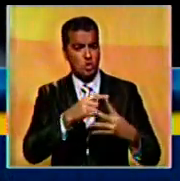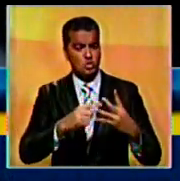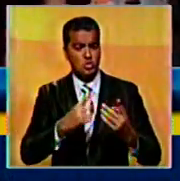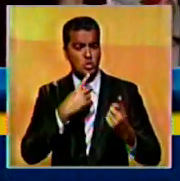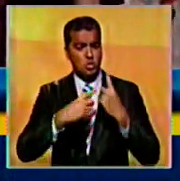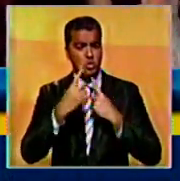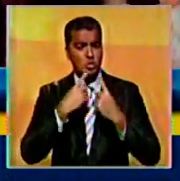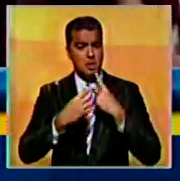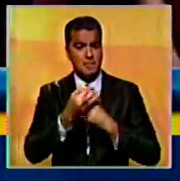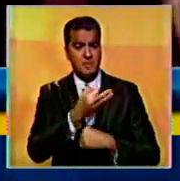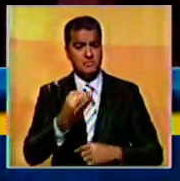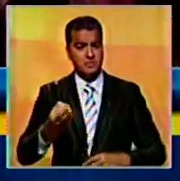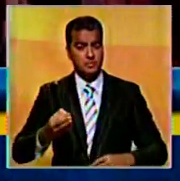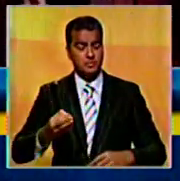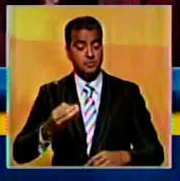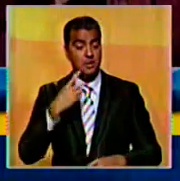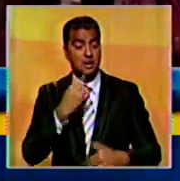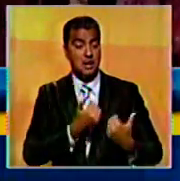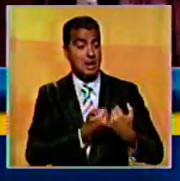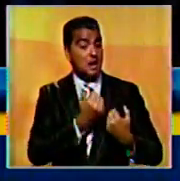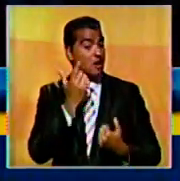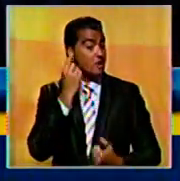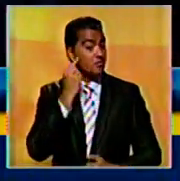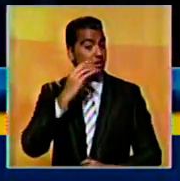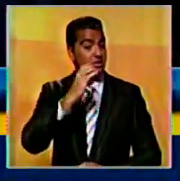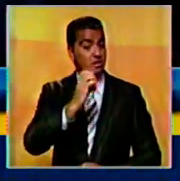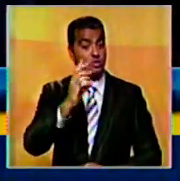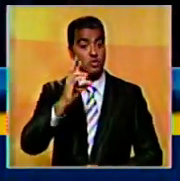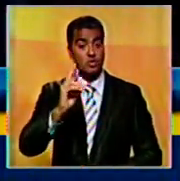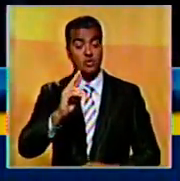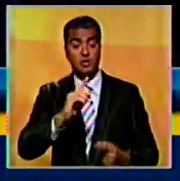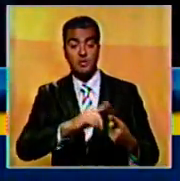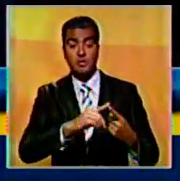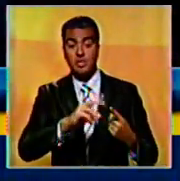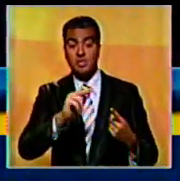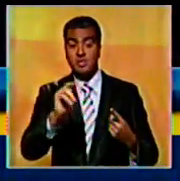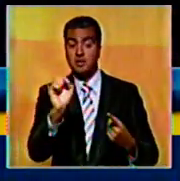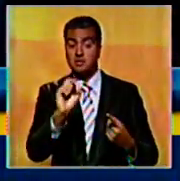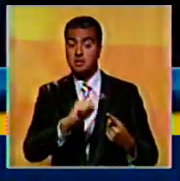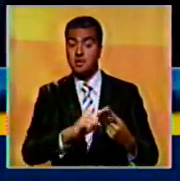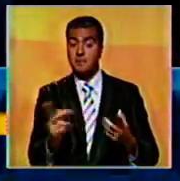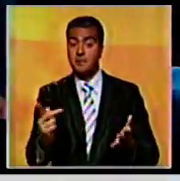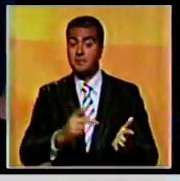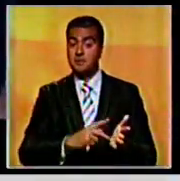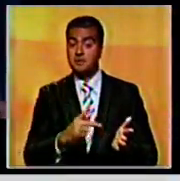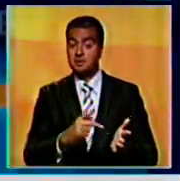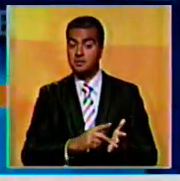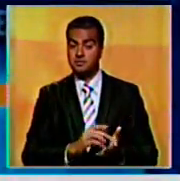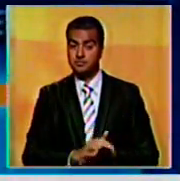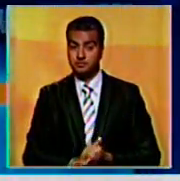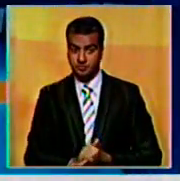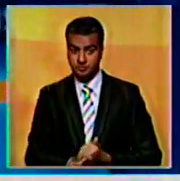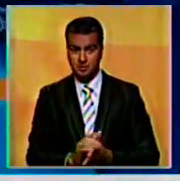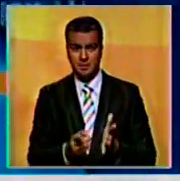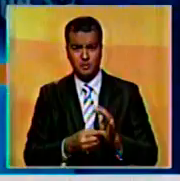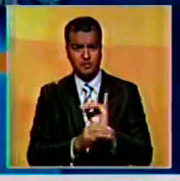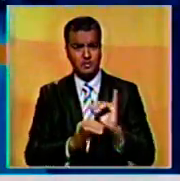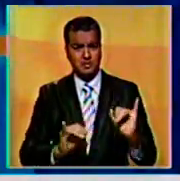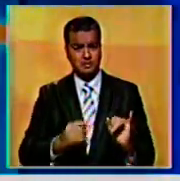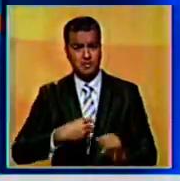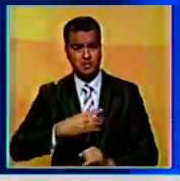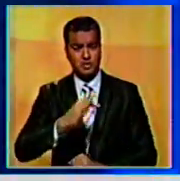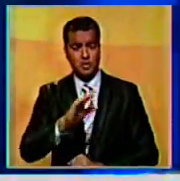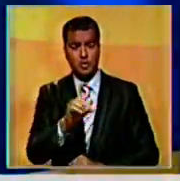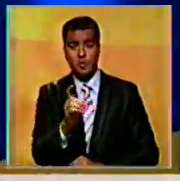chic. La novia del jugador de fútbol Cristiano Ronaldo, Irina Shayk, también dijo presente. De esta manera llegamos al final. Yo soy